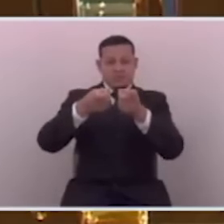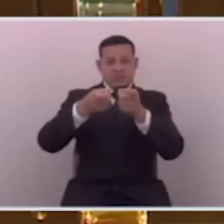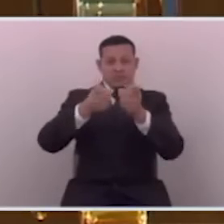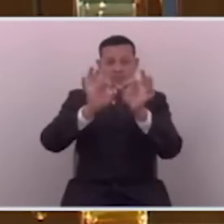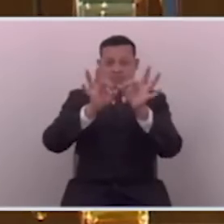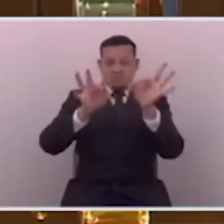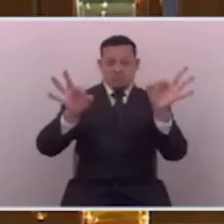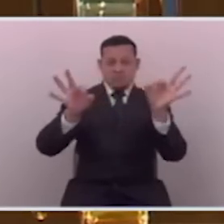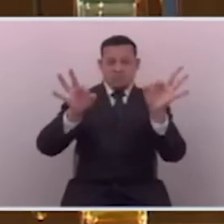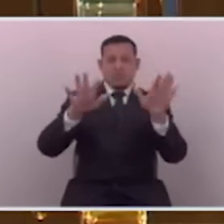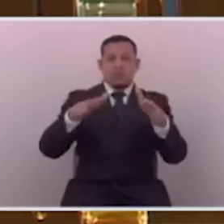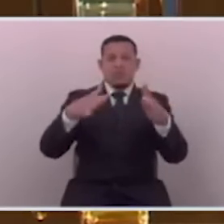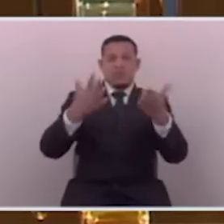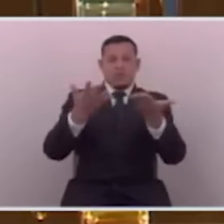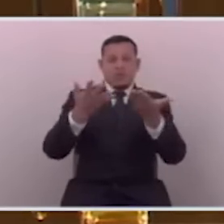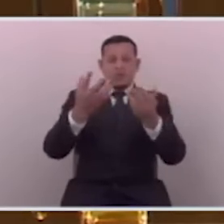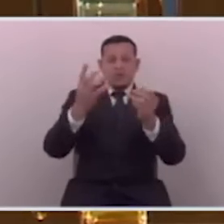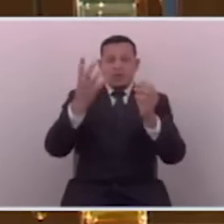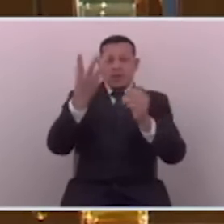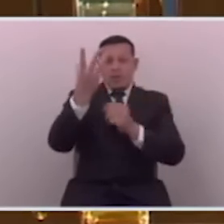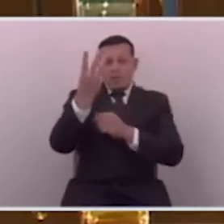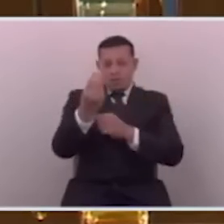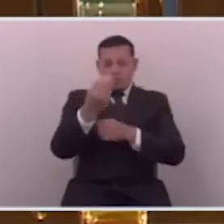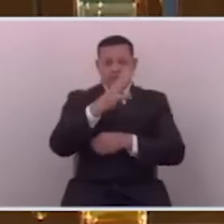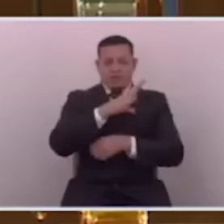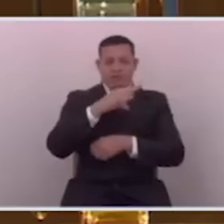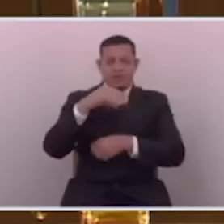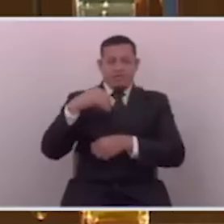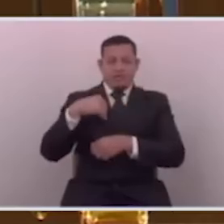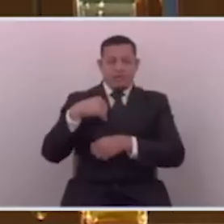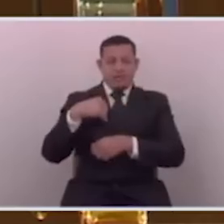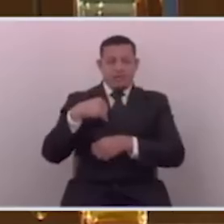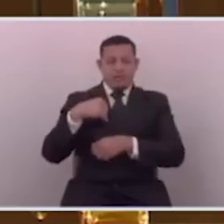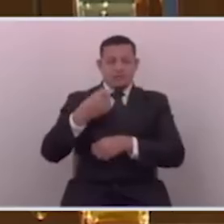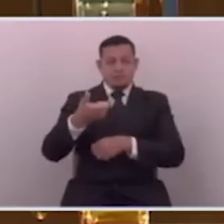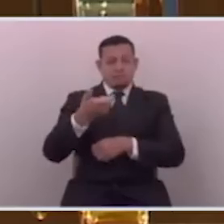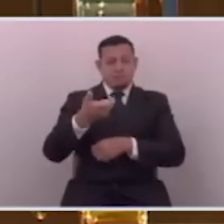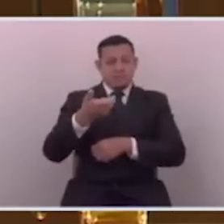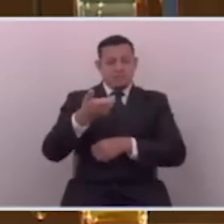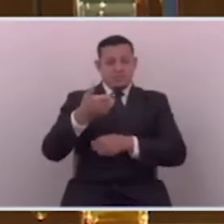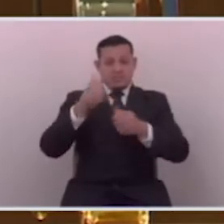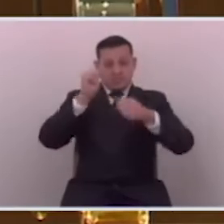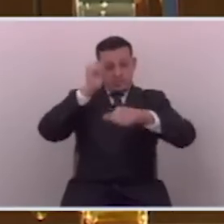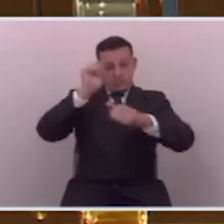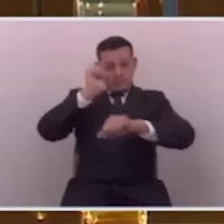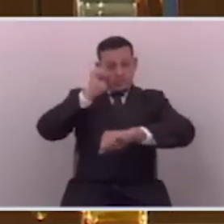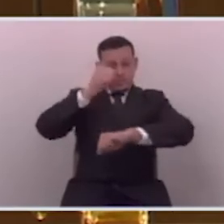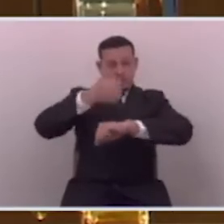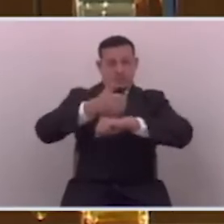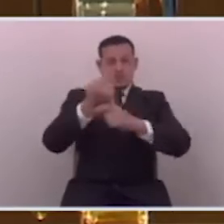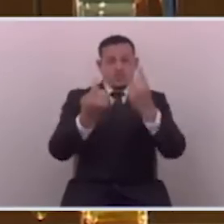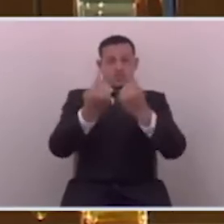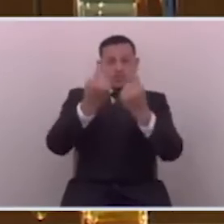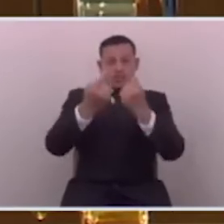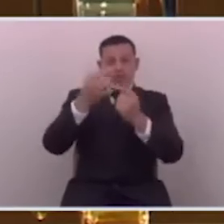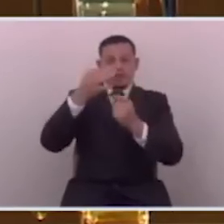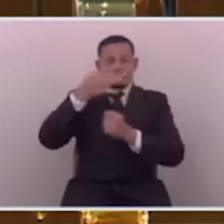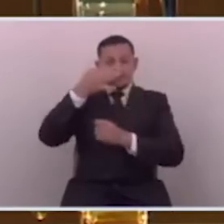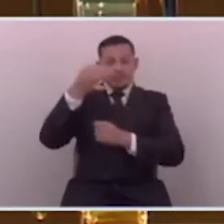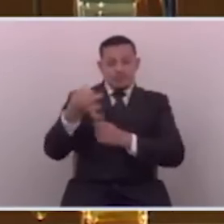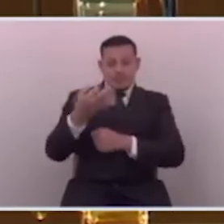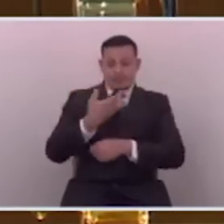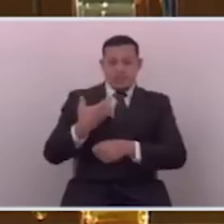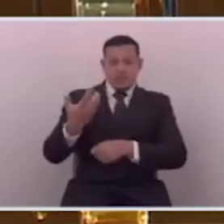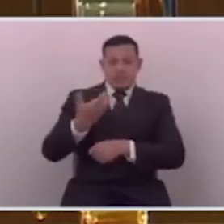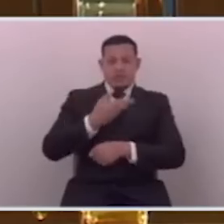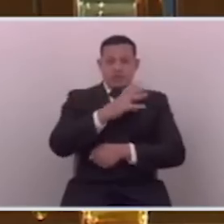literalmente por unas pocas familias, en donde ellos determinaban cuál iba a ser la verdad. Y